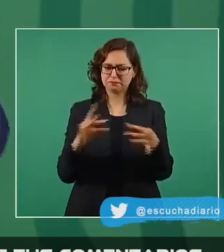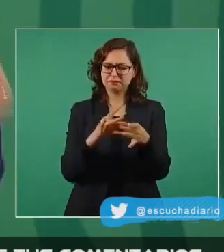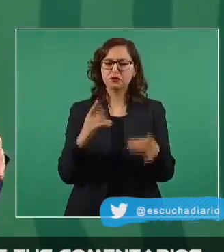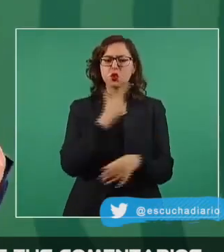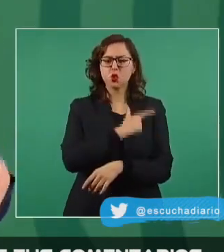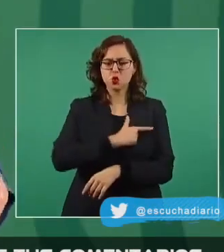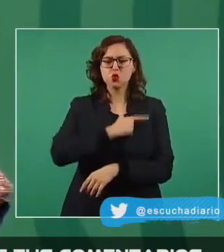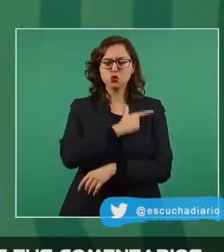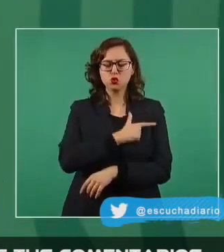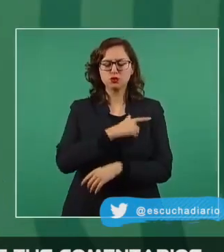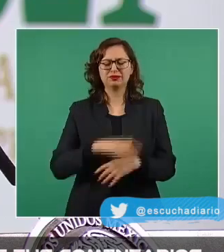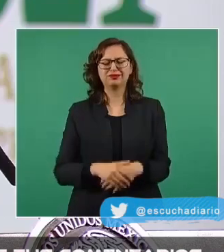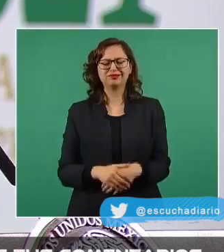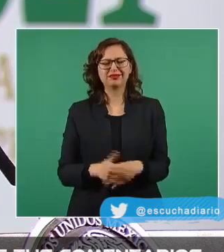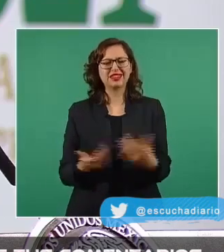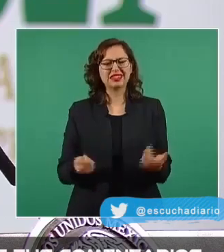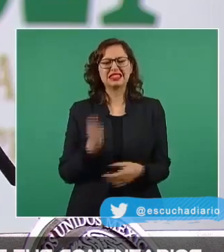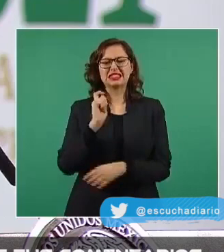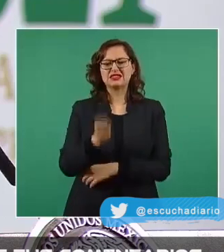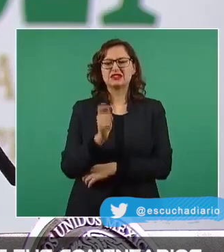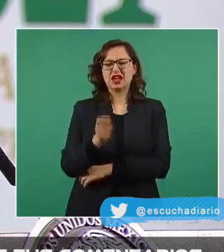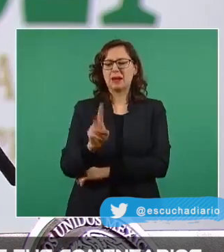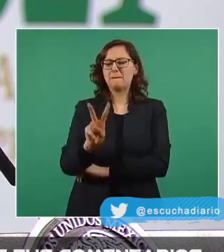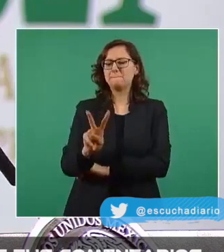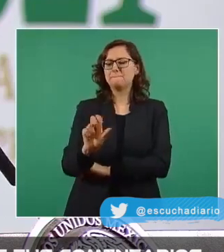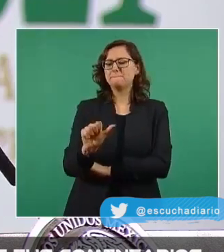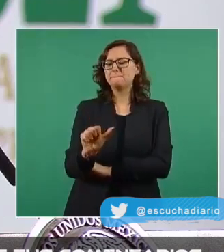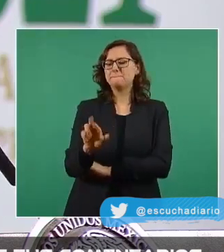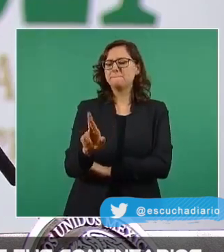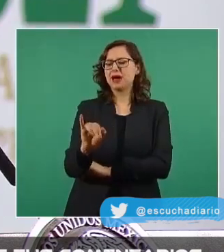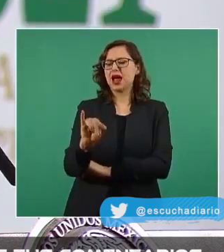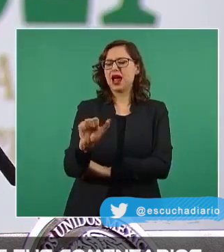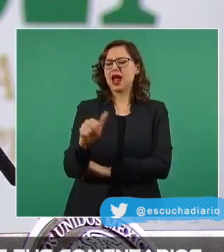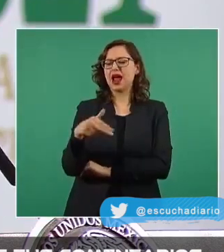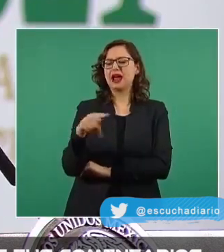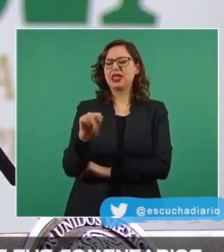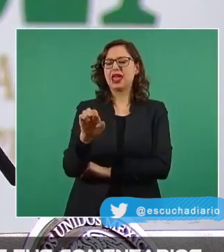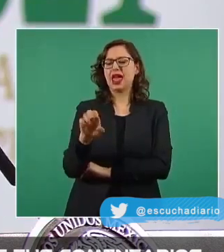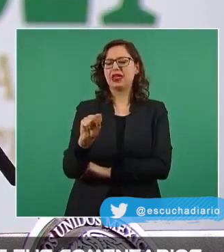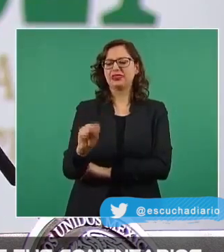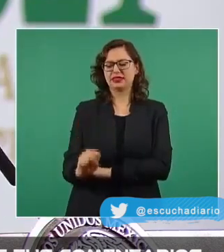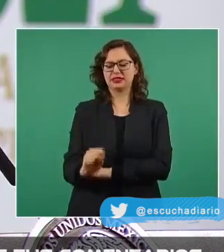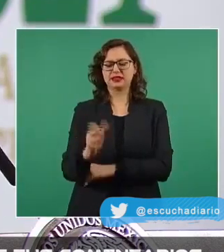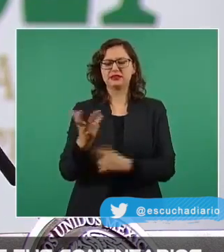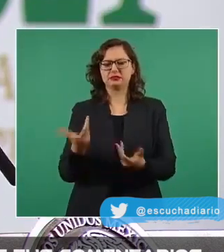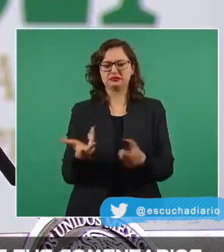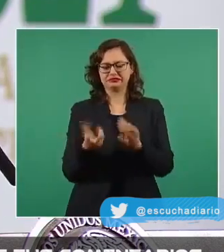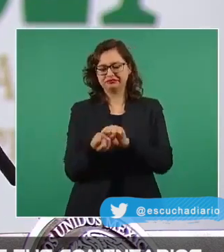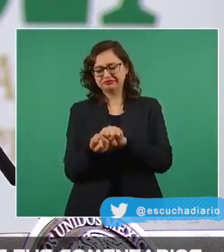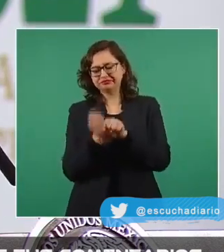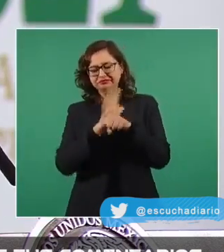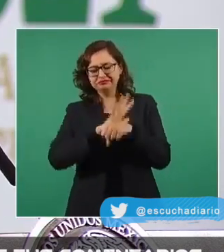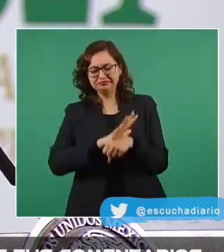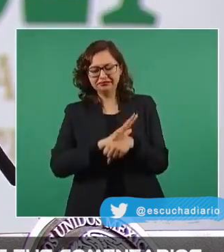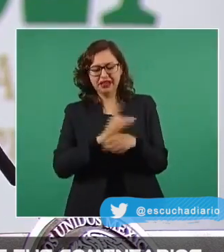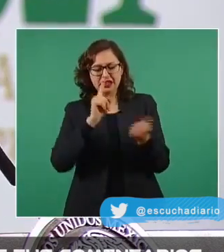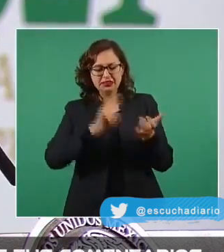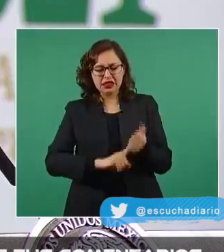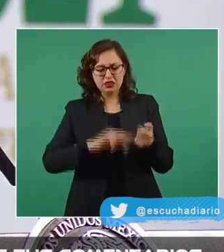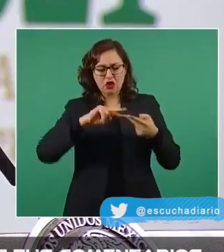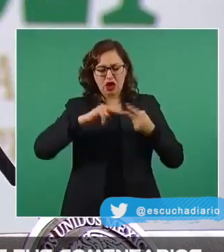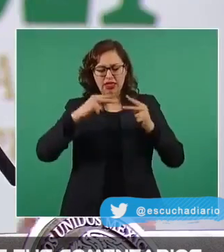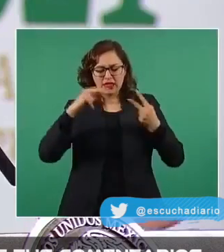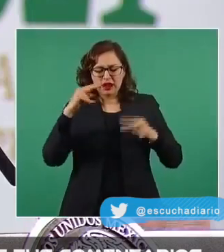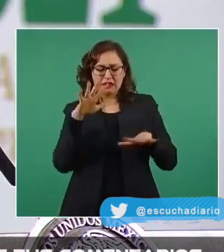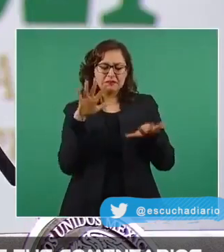Conforme al reporte de la Secretaría de Salud, al corte de la información del día de hoy, se han registrado 15.876